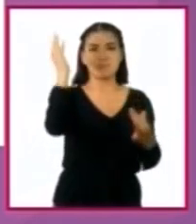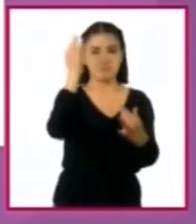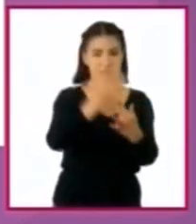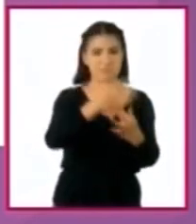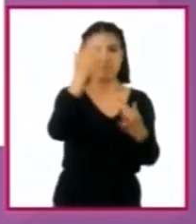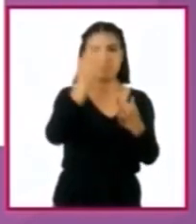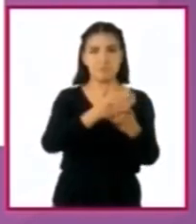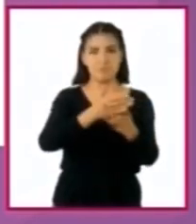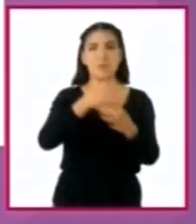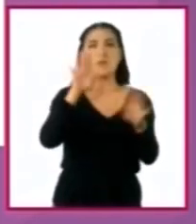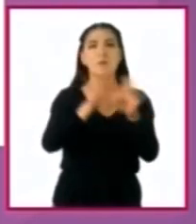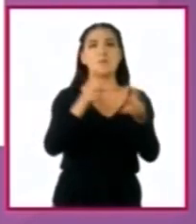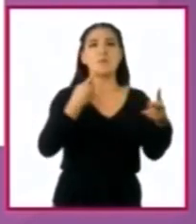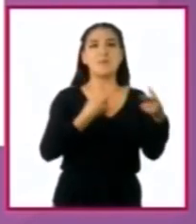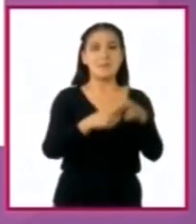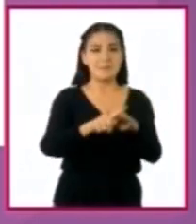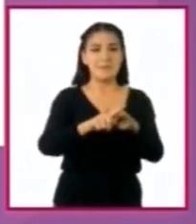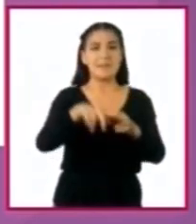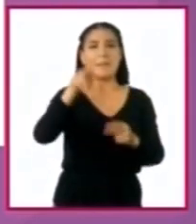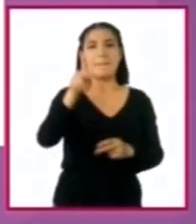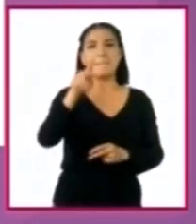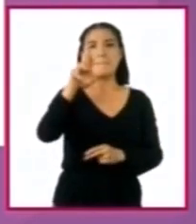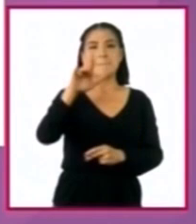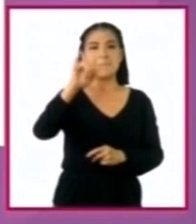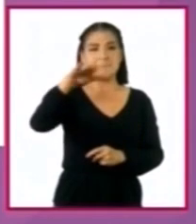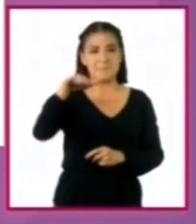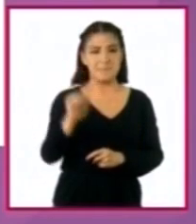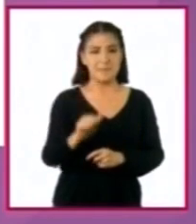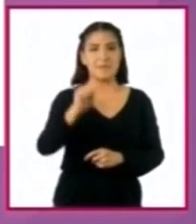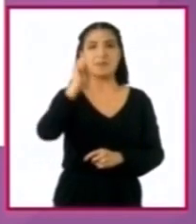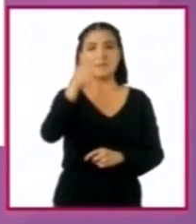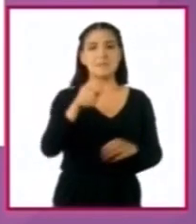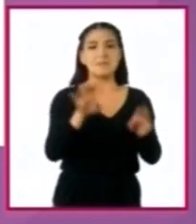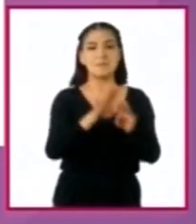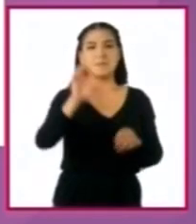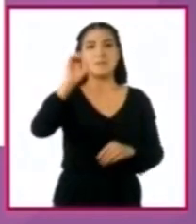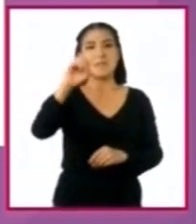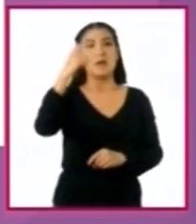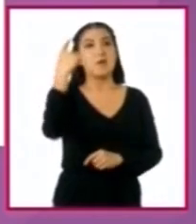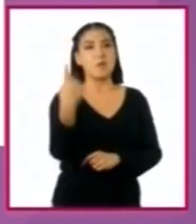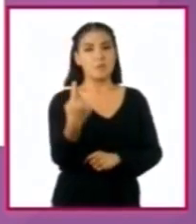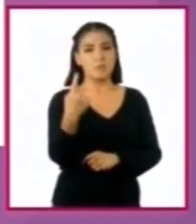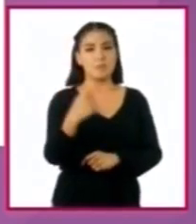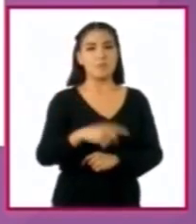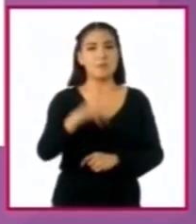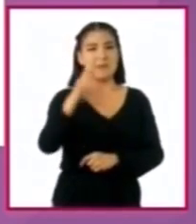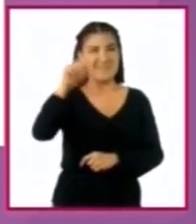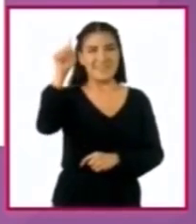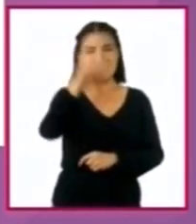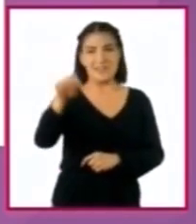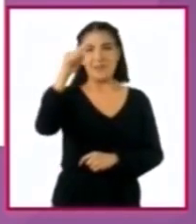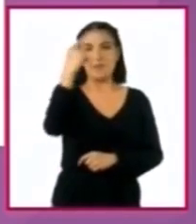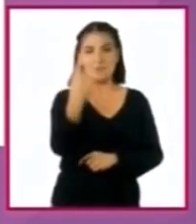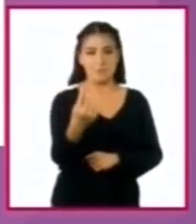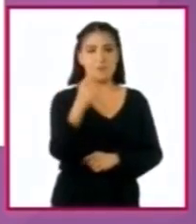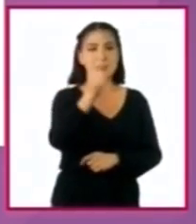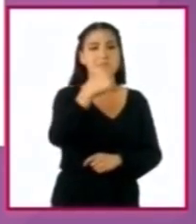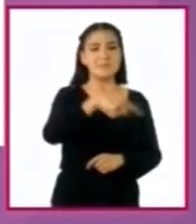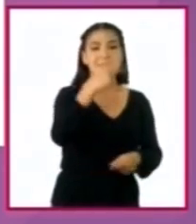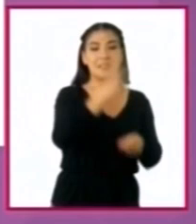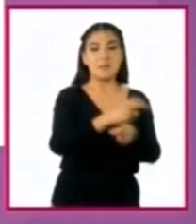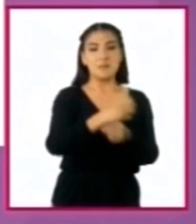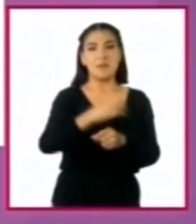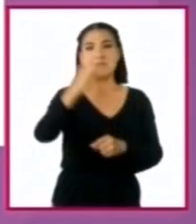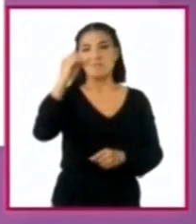del principio se denomina prima y su signo es 1. La décima parte de una prima se conoce